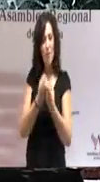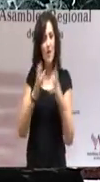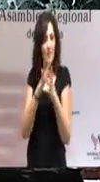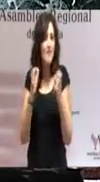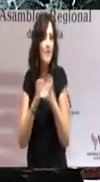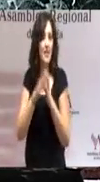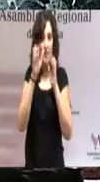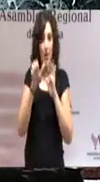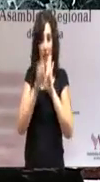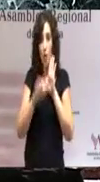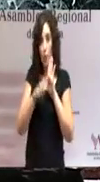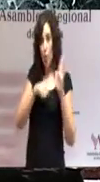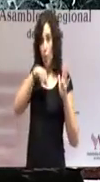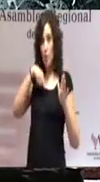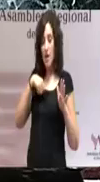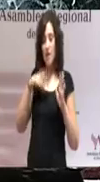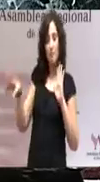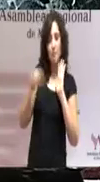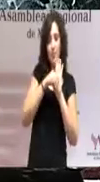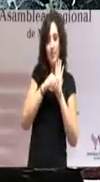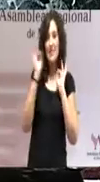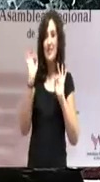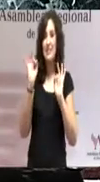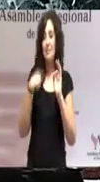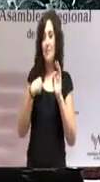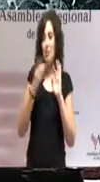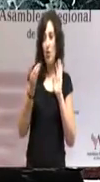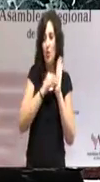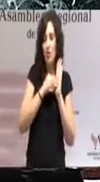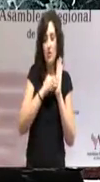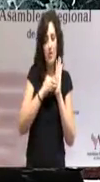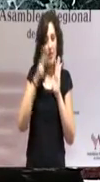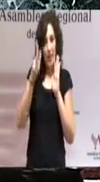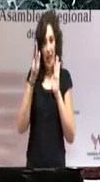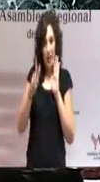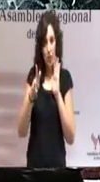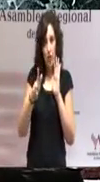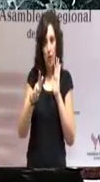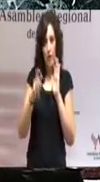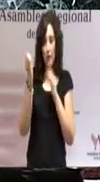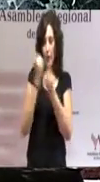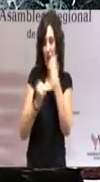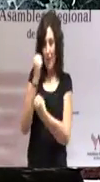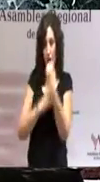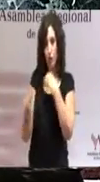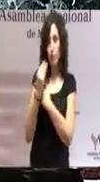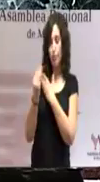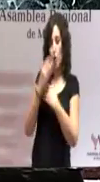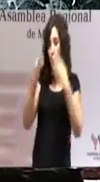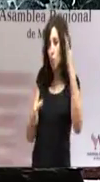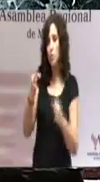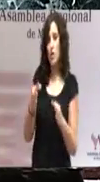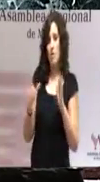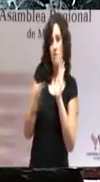de un estatuto de autonomía que recoja, entre otras cosas, nuestro derecho a una financiación justa, nuestro derecho a